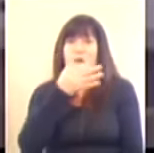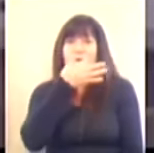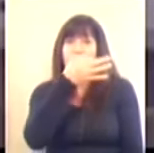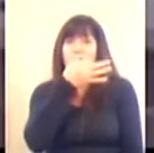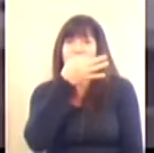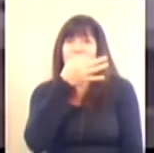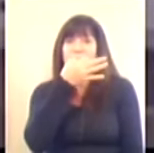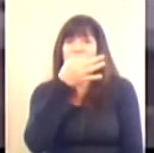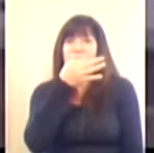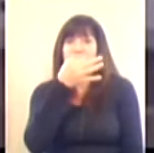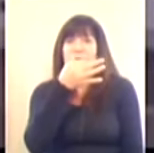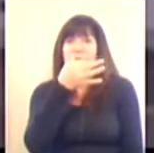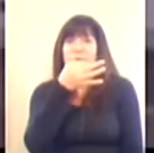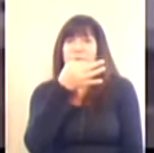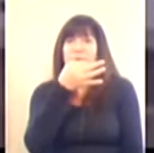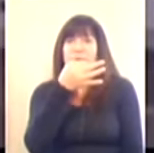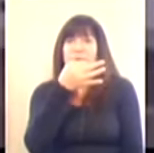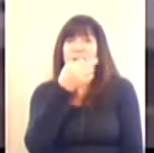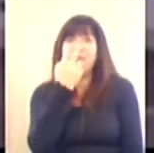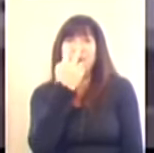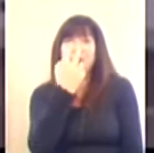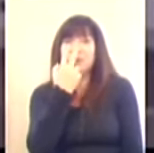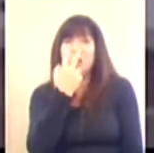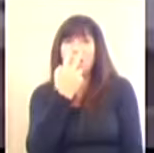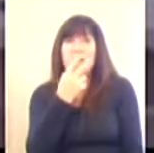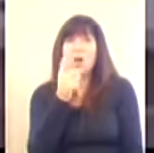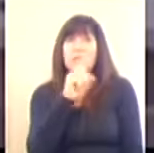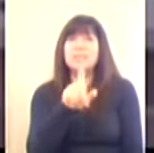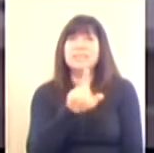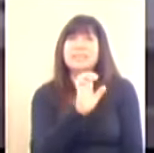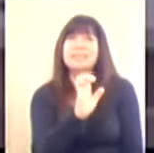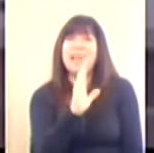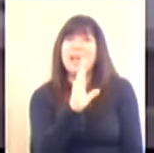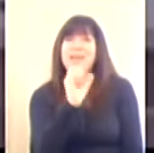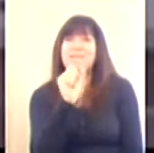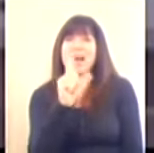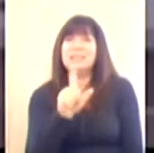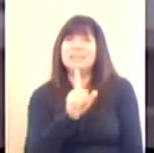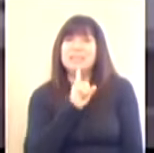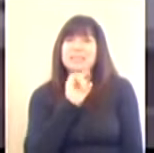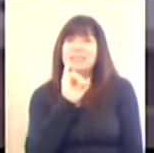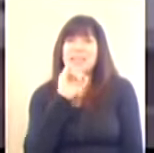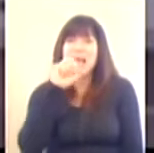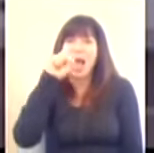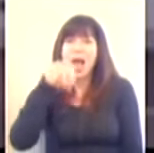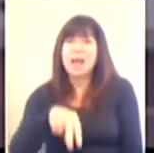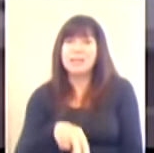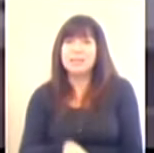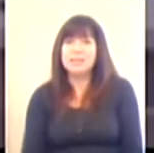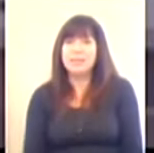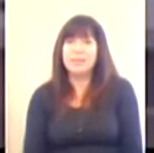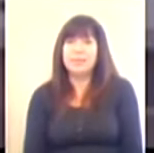que a ver si lo veo por ahí, a Sebastián Bowen, director ejecutivo de Techo Chile. Sebastián.